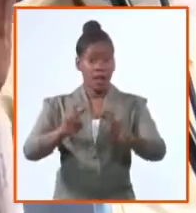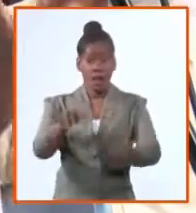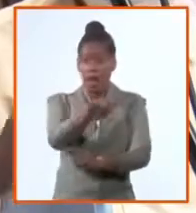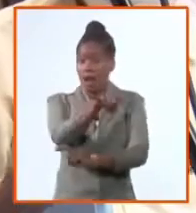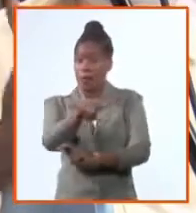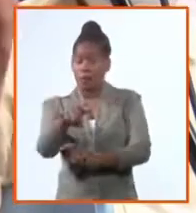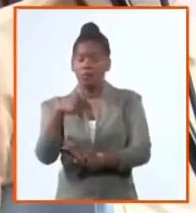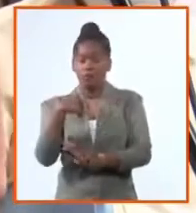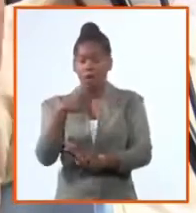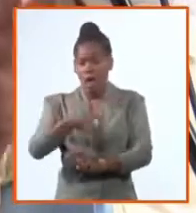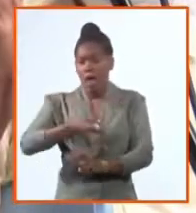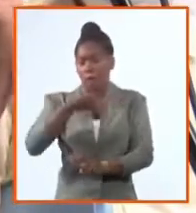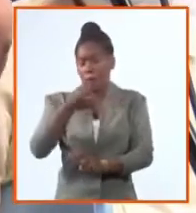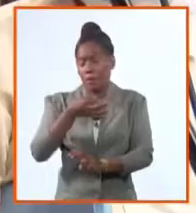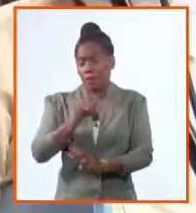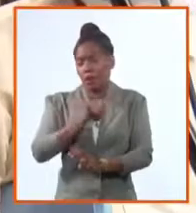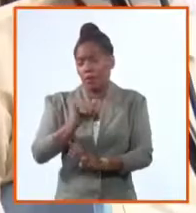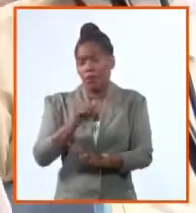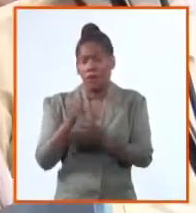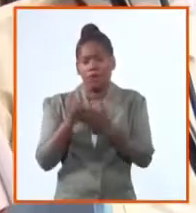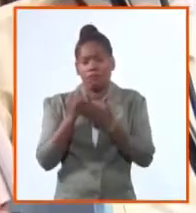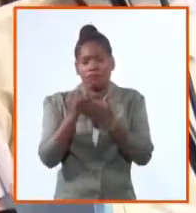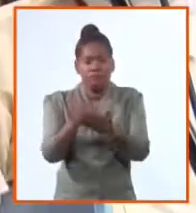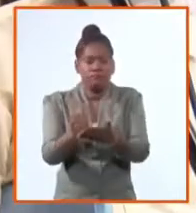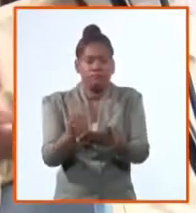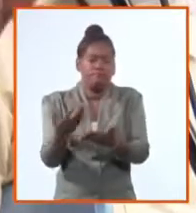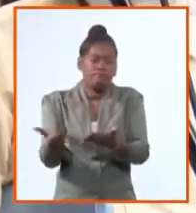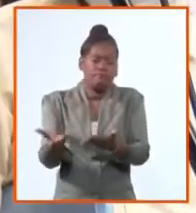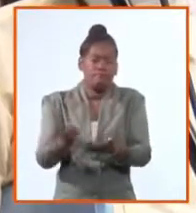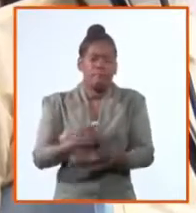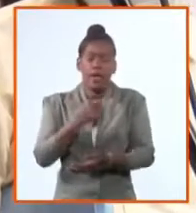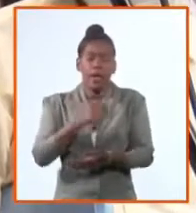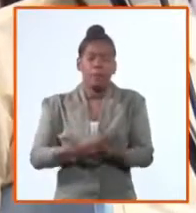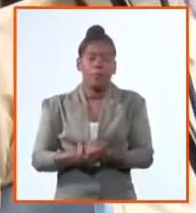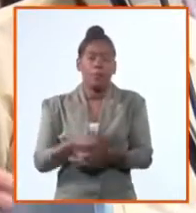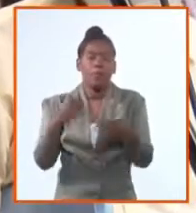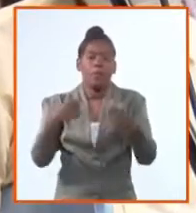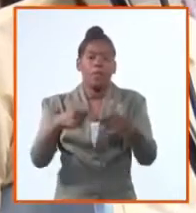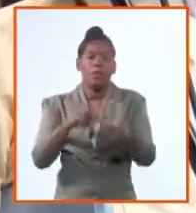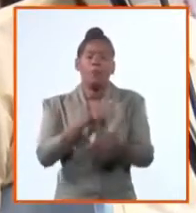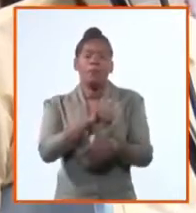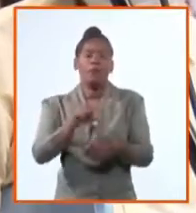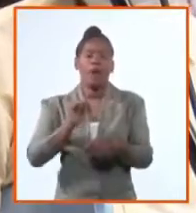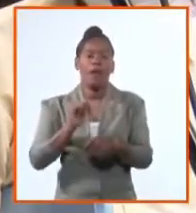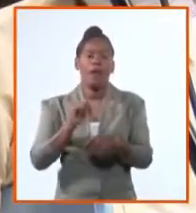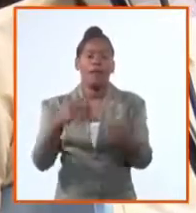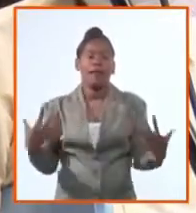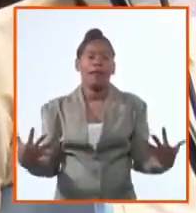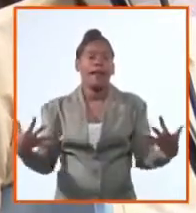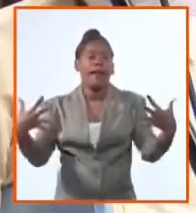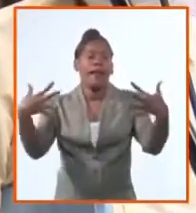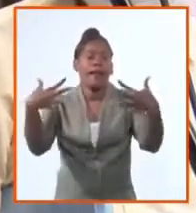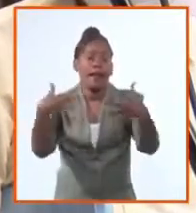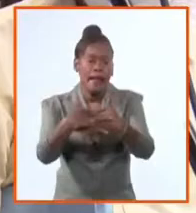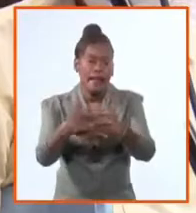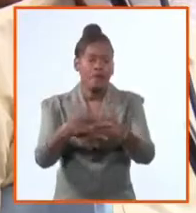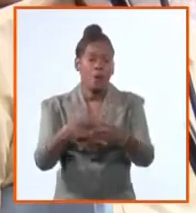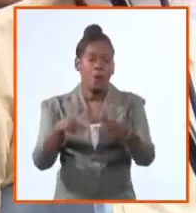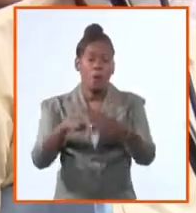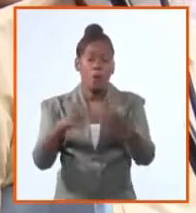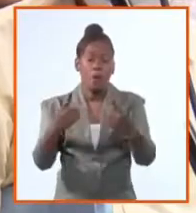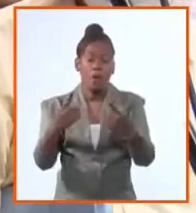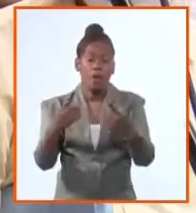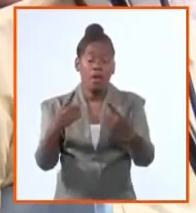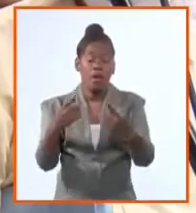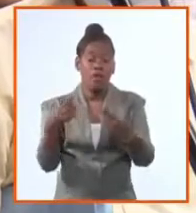lo que quiero es estimular y convocar a que rompamos el fraccionamiento ese que nos mató durante muchos